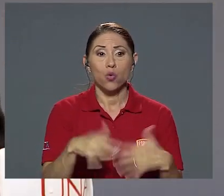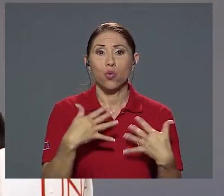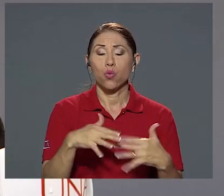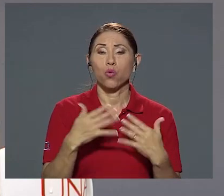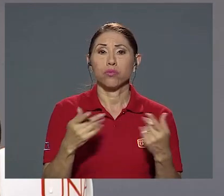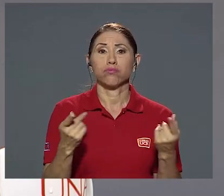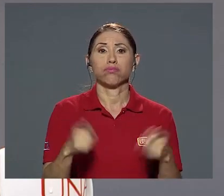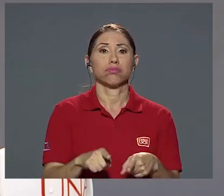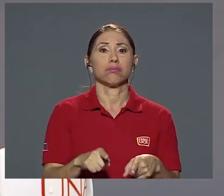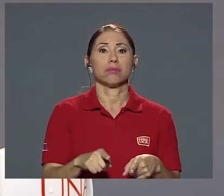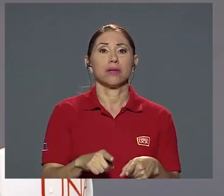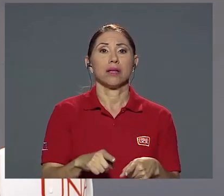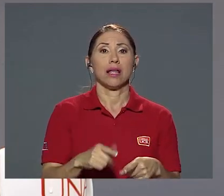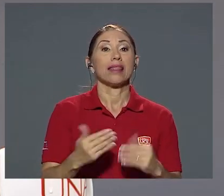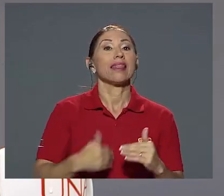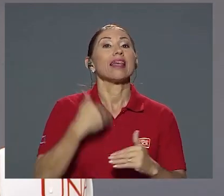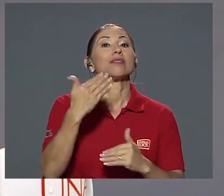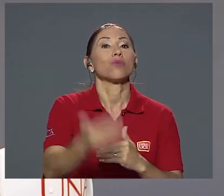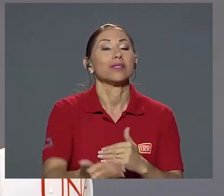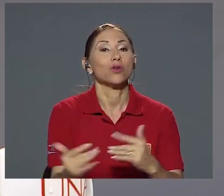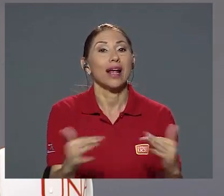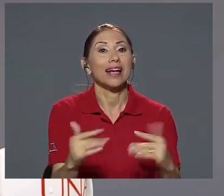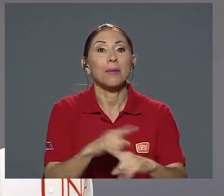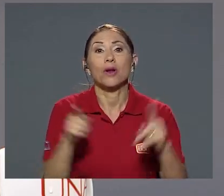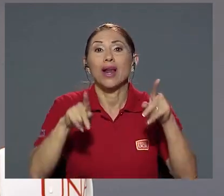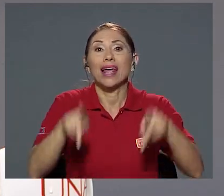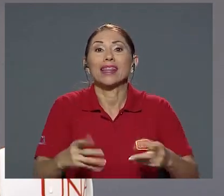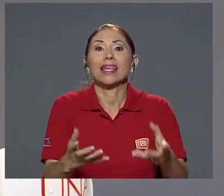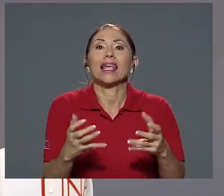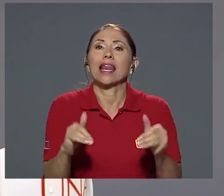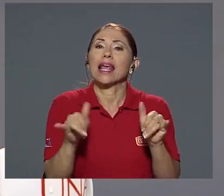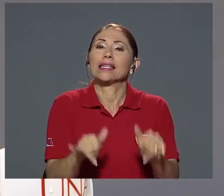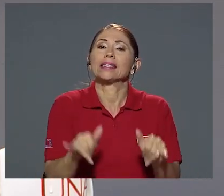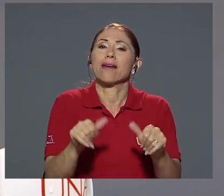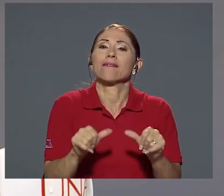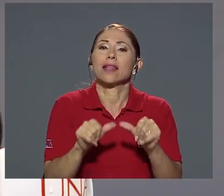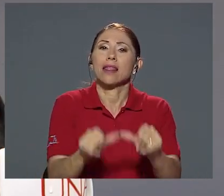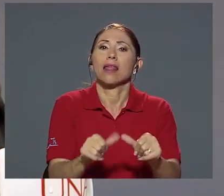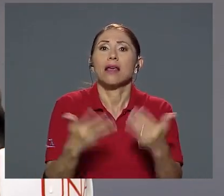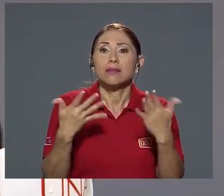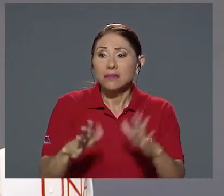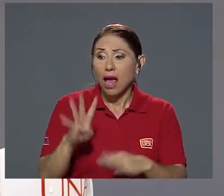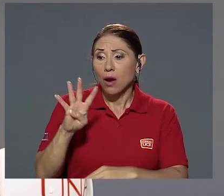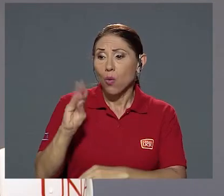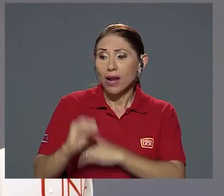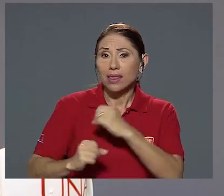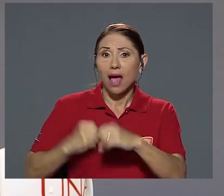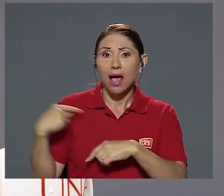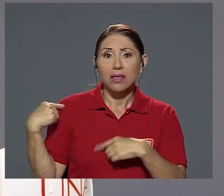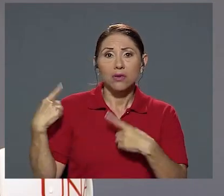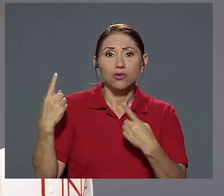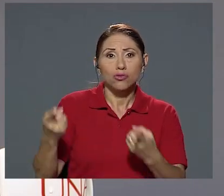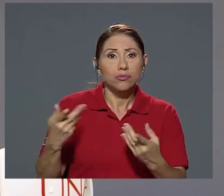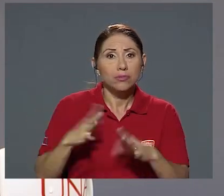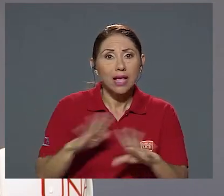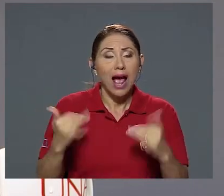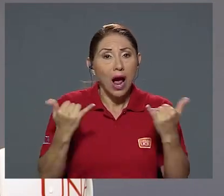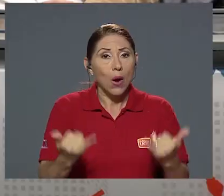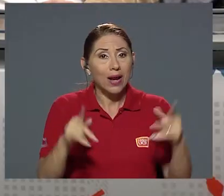no reaccionó porque lo que querían era estabilidad. Bueno, han pasado ya 40 años de esos procesos y la gente está más dispuesta a reaccionar de